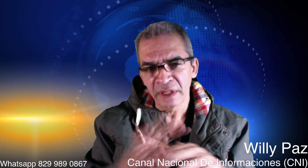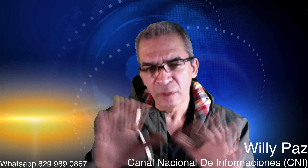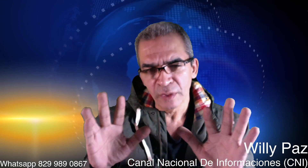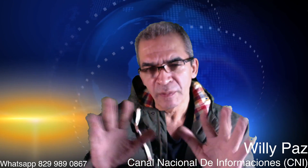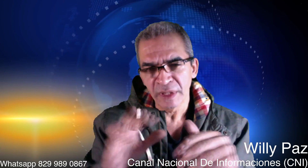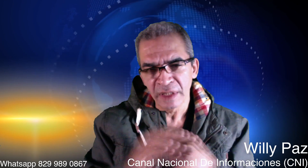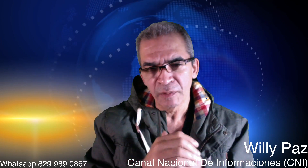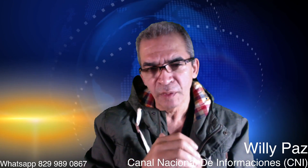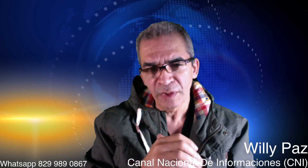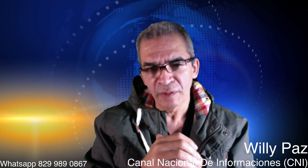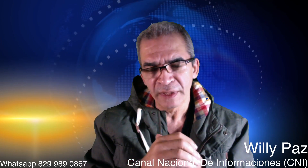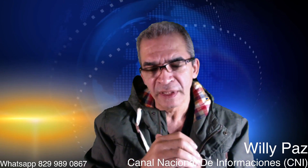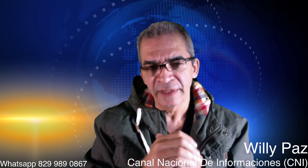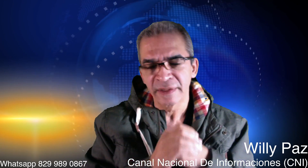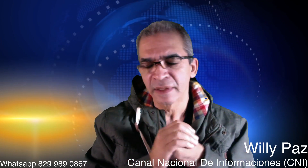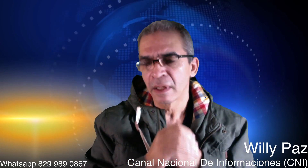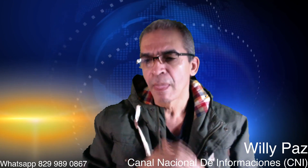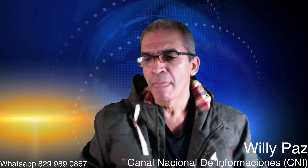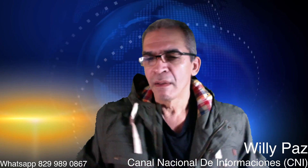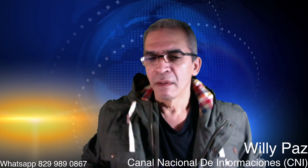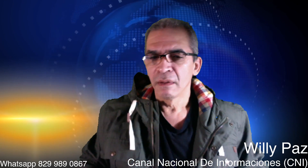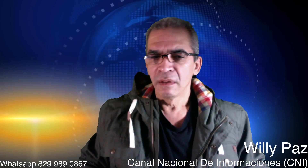diferente que lo voy a explicar un poquito más tarde.